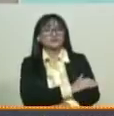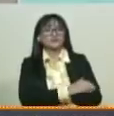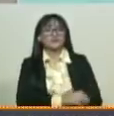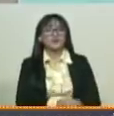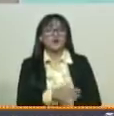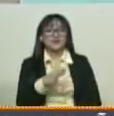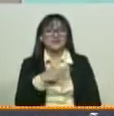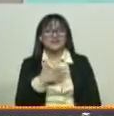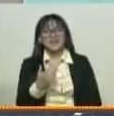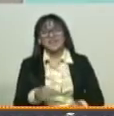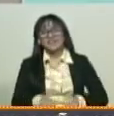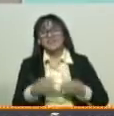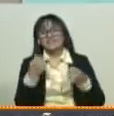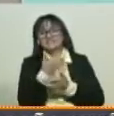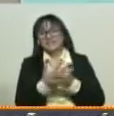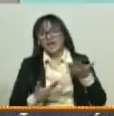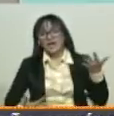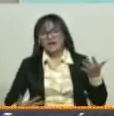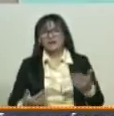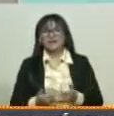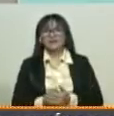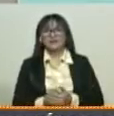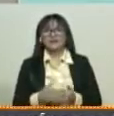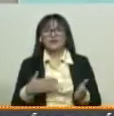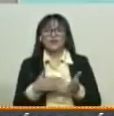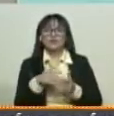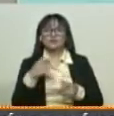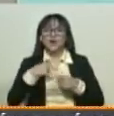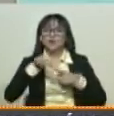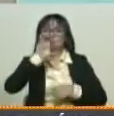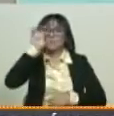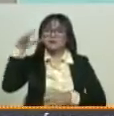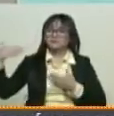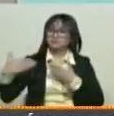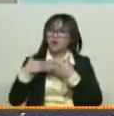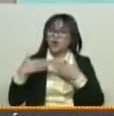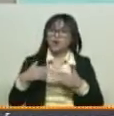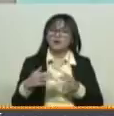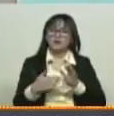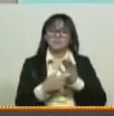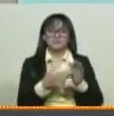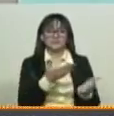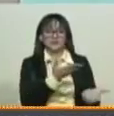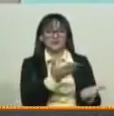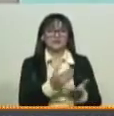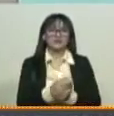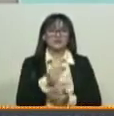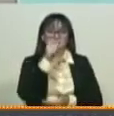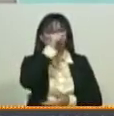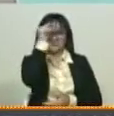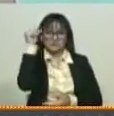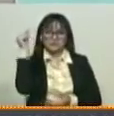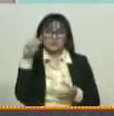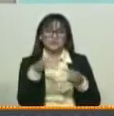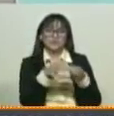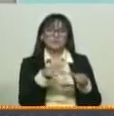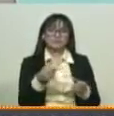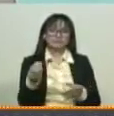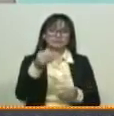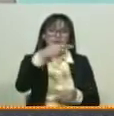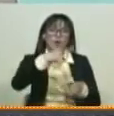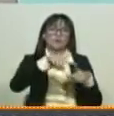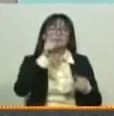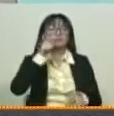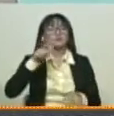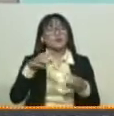que está pidiendo Julio Borges. Va a votar contra las agresiones de otros países que representa Julio Borges, el Badulaque de Florido y otra gente más. Y